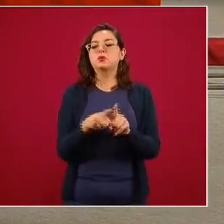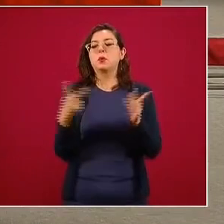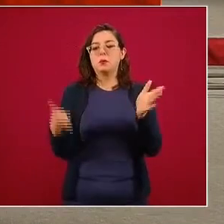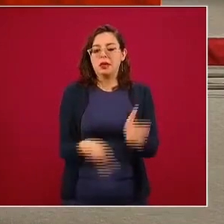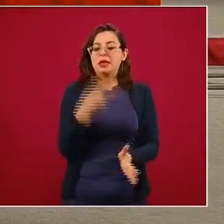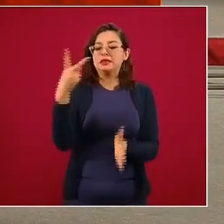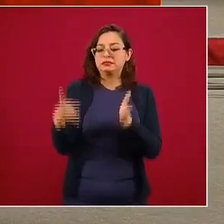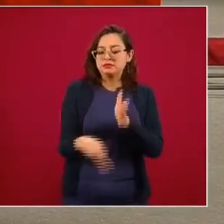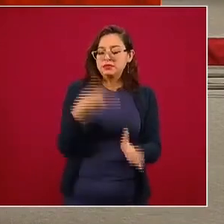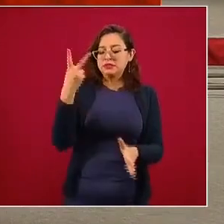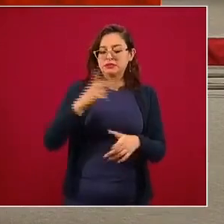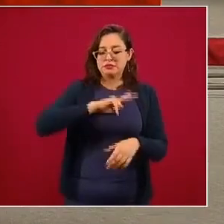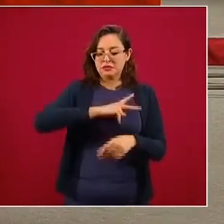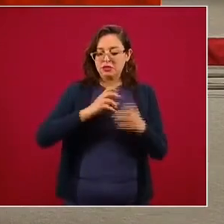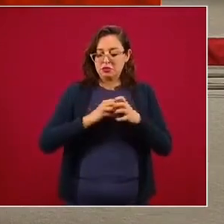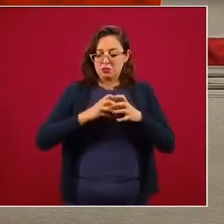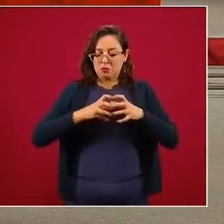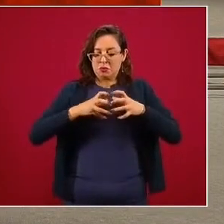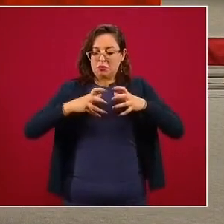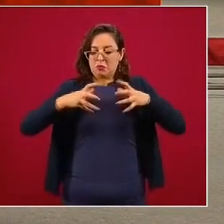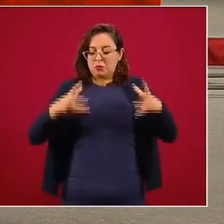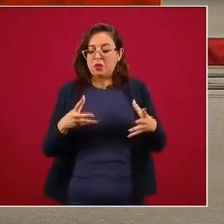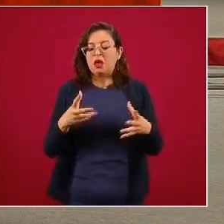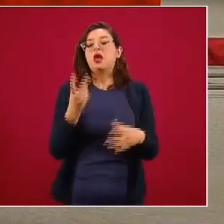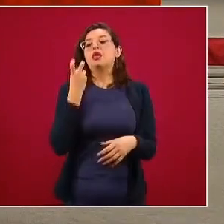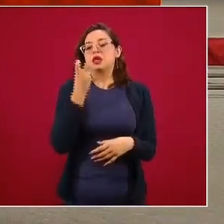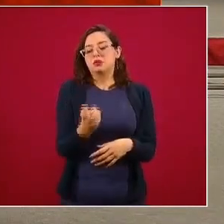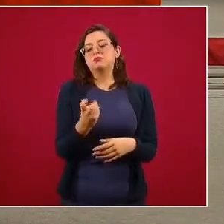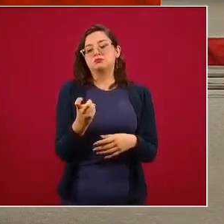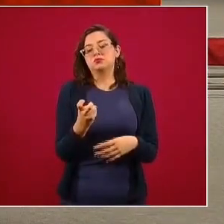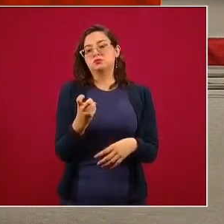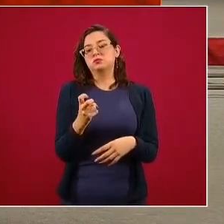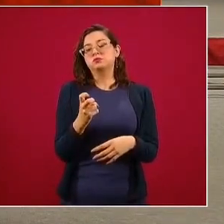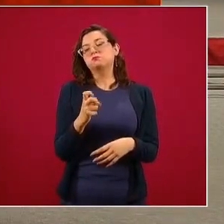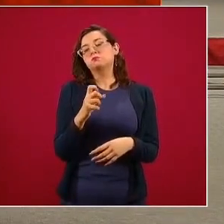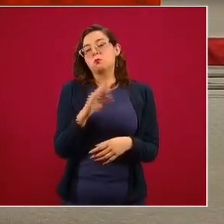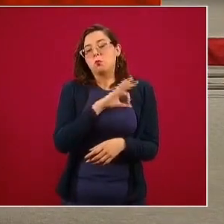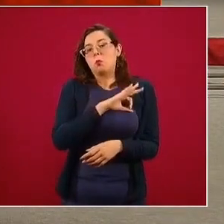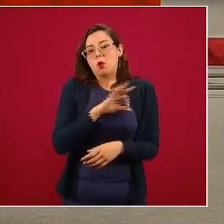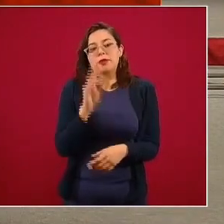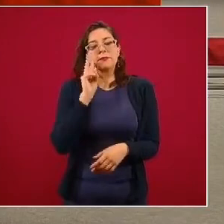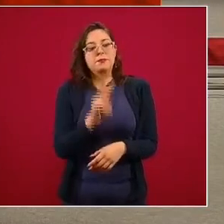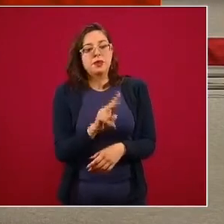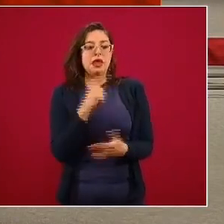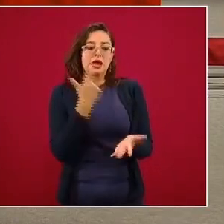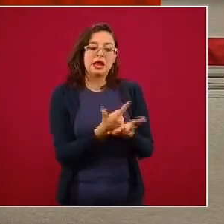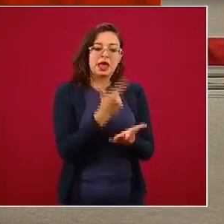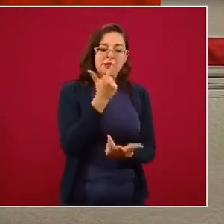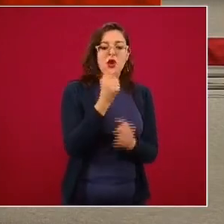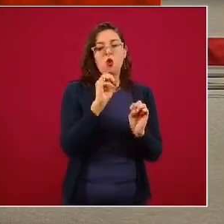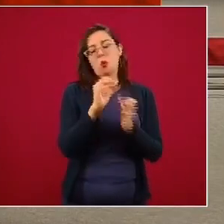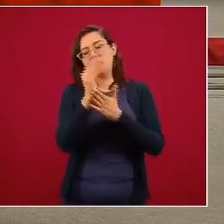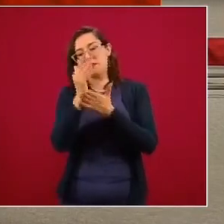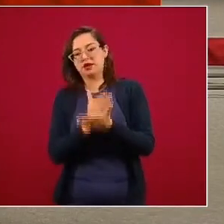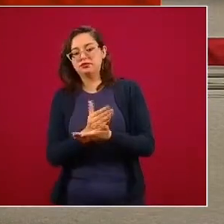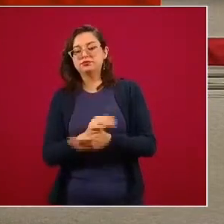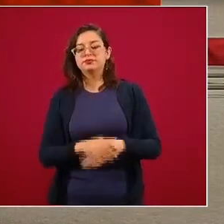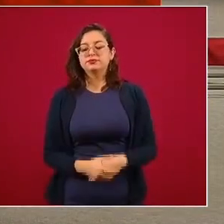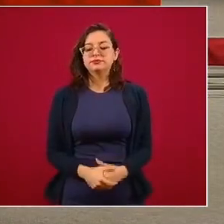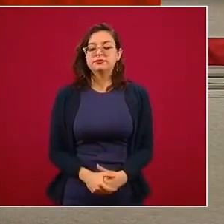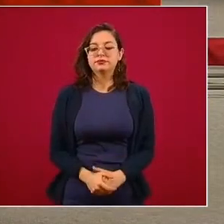hacer para detectar al virus, y eso es una medida de qué tan fuerte o alta es la carga viral.